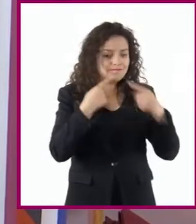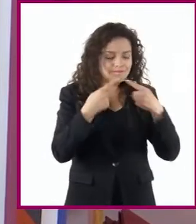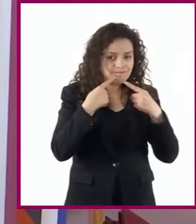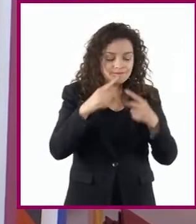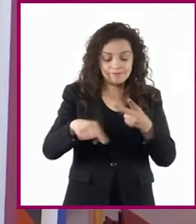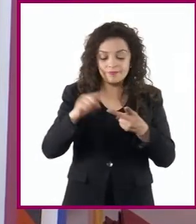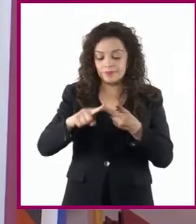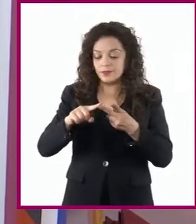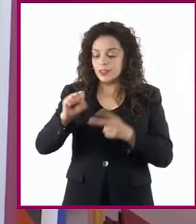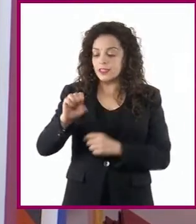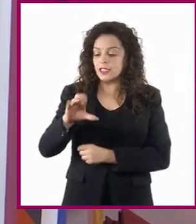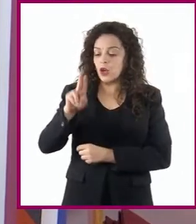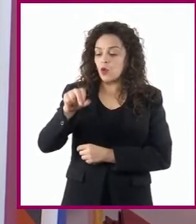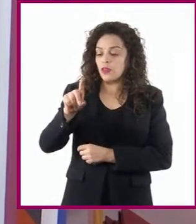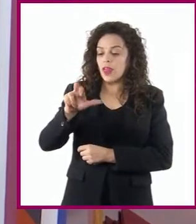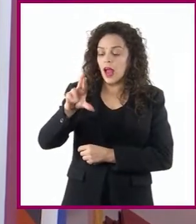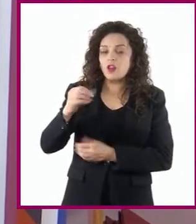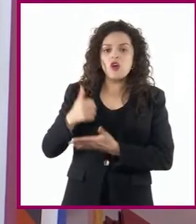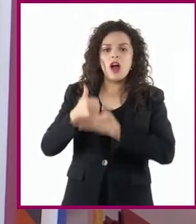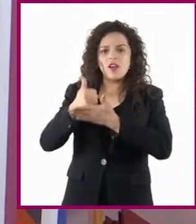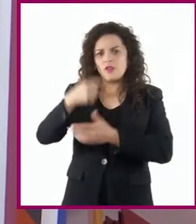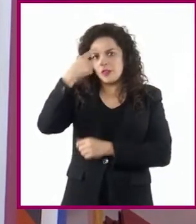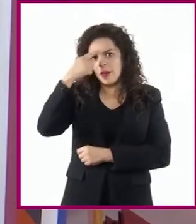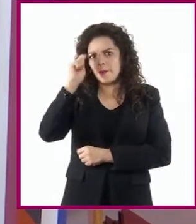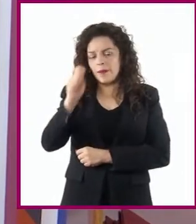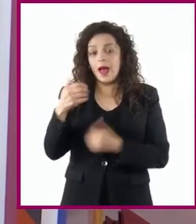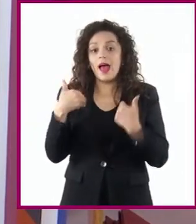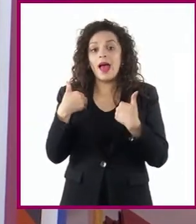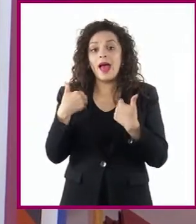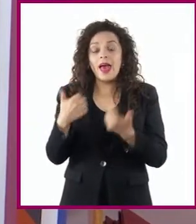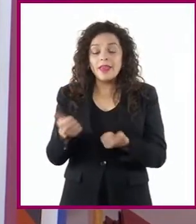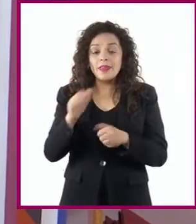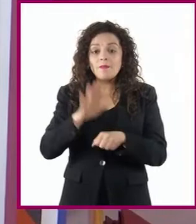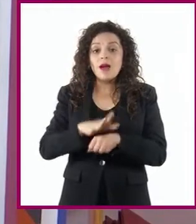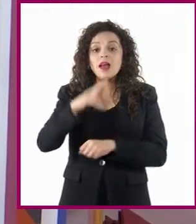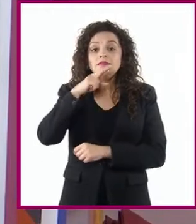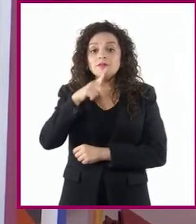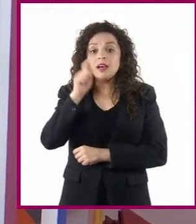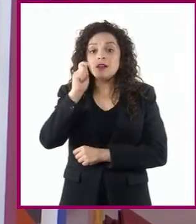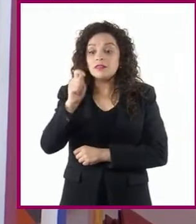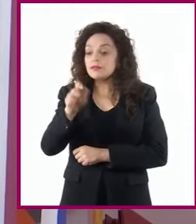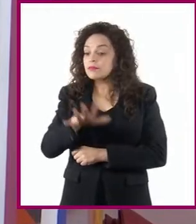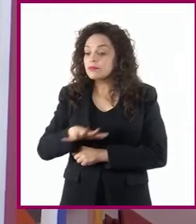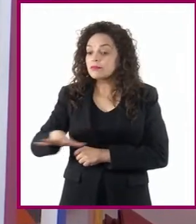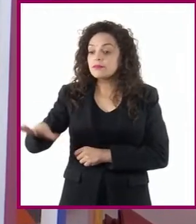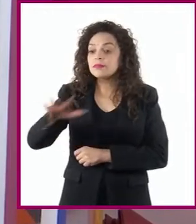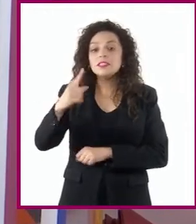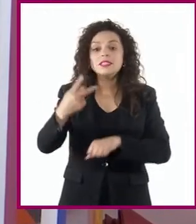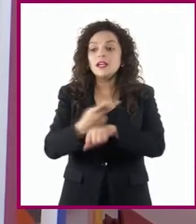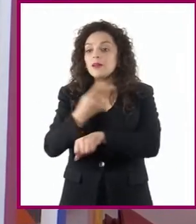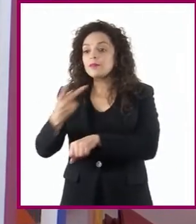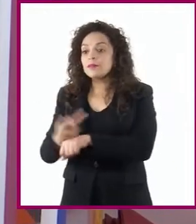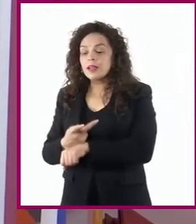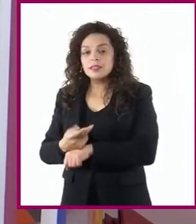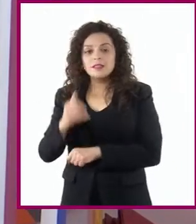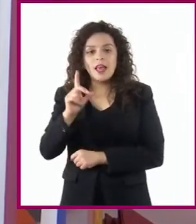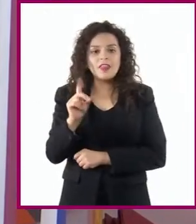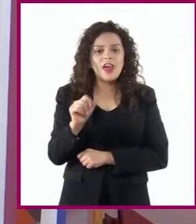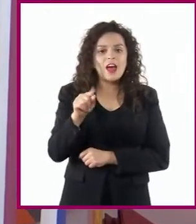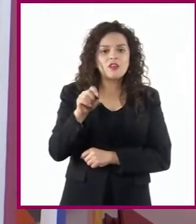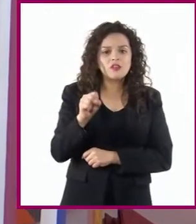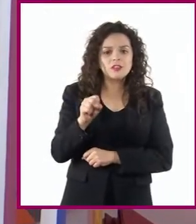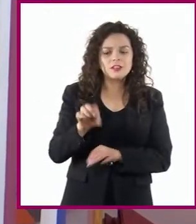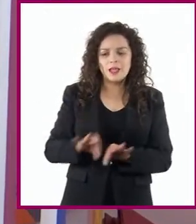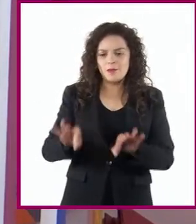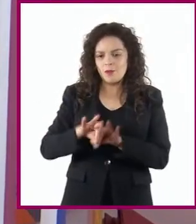texto secundario, que nos ayuda a comprender la situación y a conocer todos aquellos datos imprescindibles